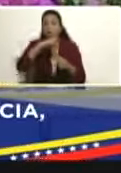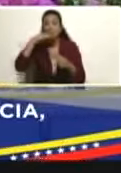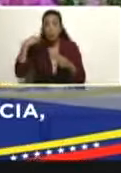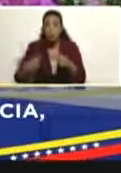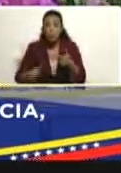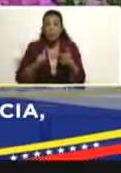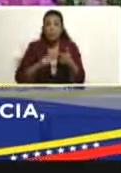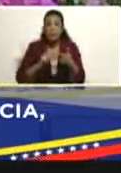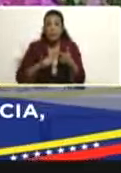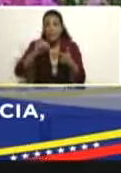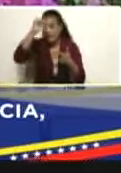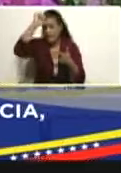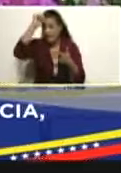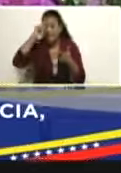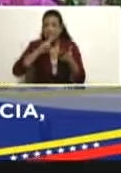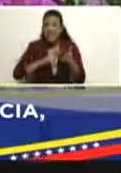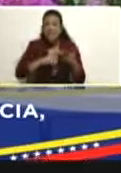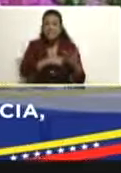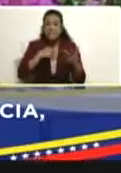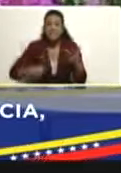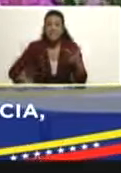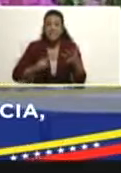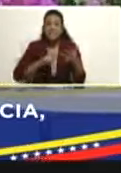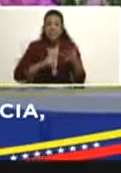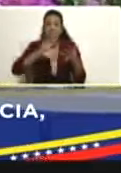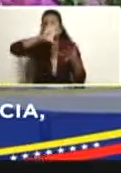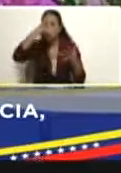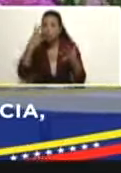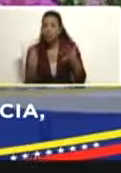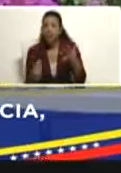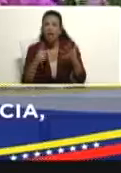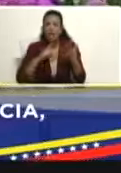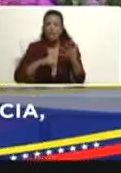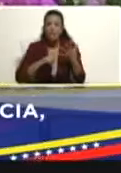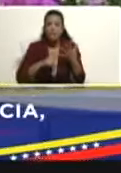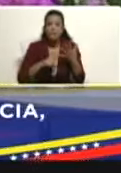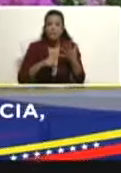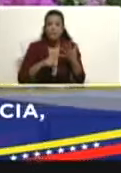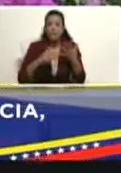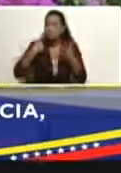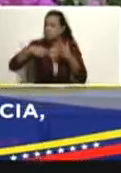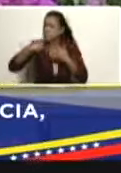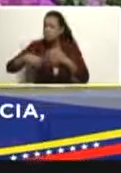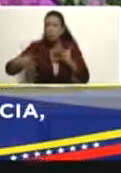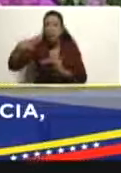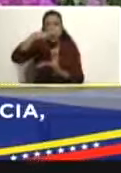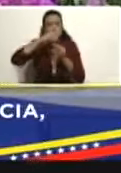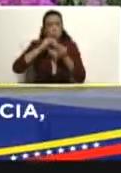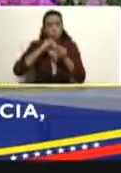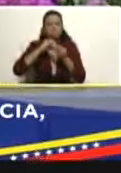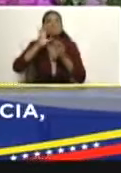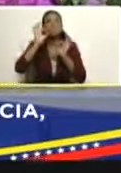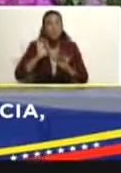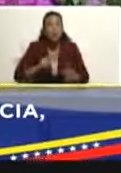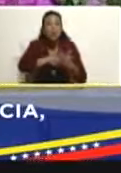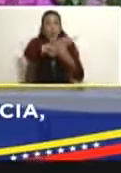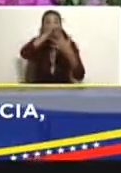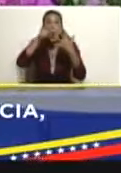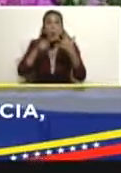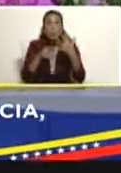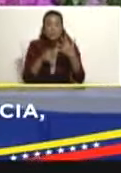Rusia, India, China, Sudáfrica, etcétera, etcétera. Así que son los 5